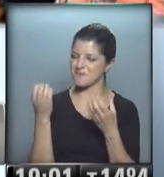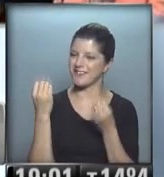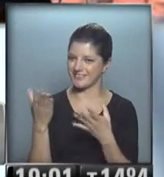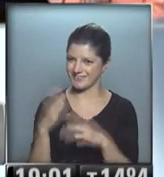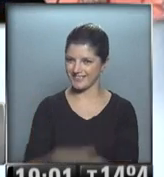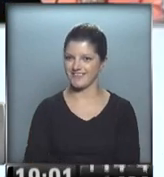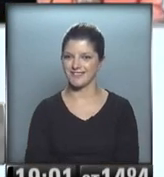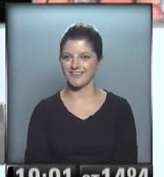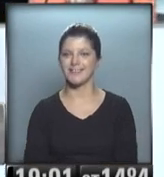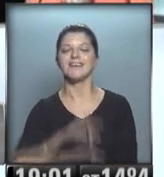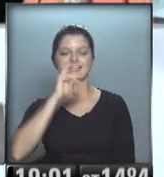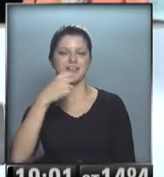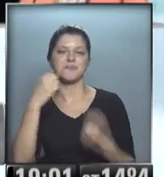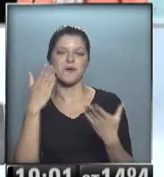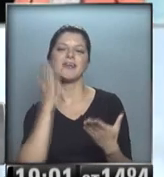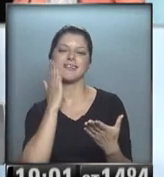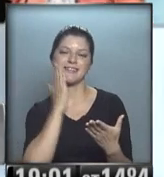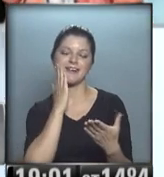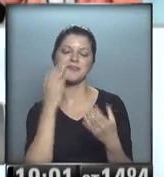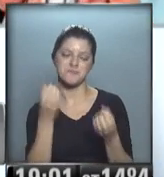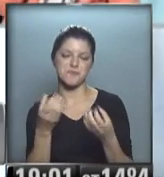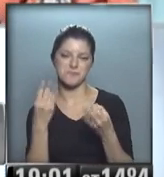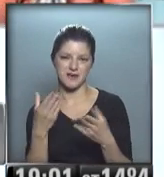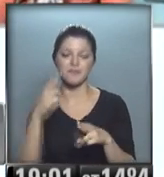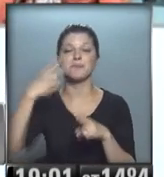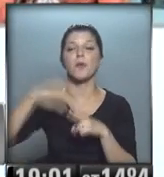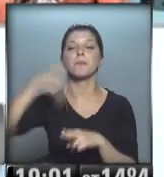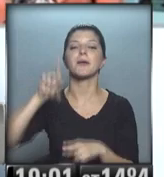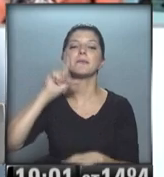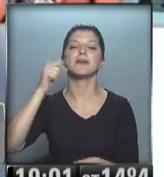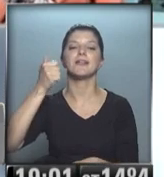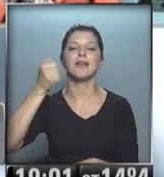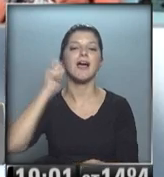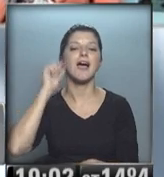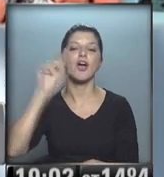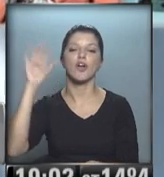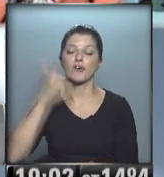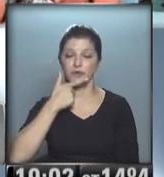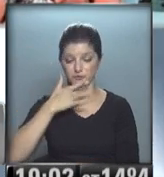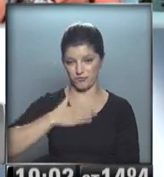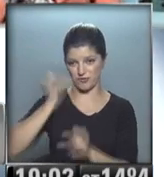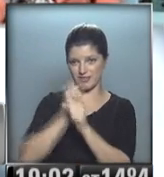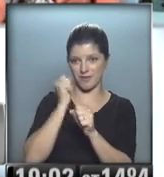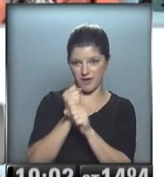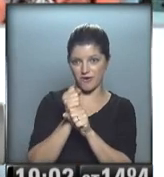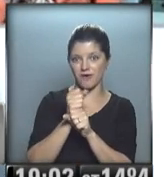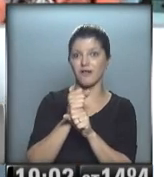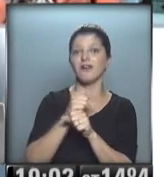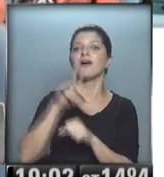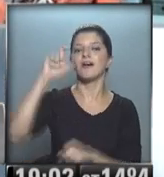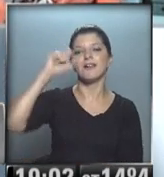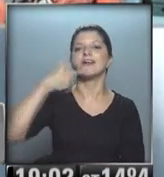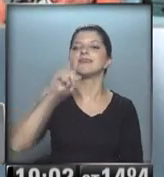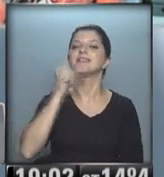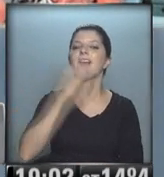¿Cómo te llamas? Sí, ¿qué tal? Buenas tardes. Bien, muy bien. Milagros. Precisamente yo trabajo con esta Staphylococcus aureus. No